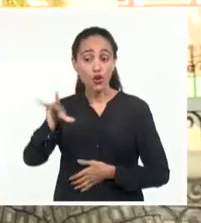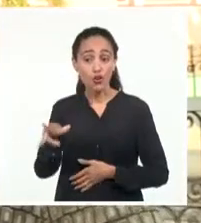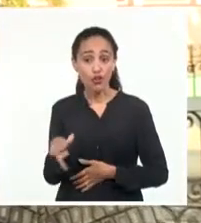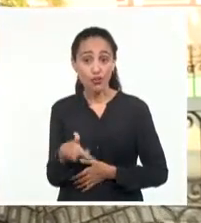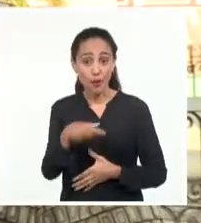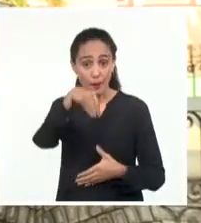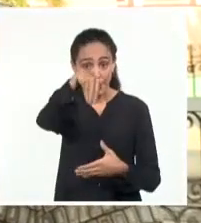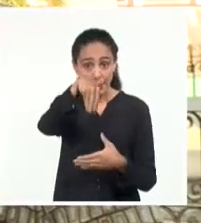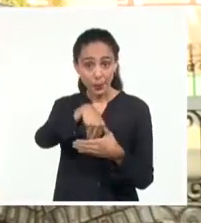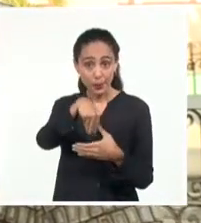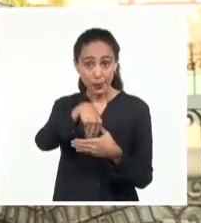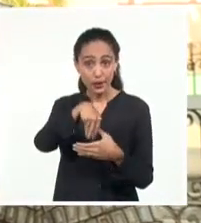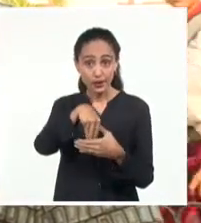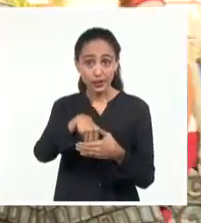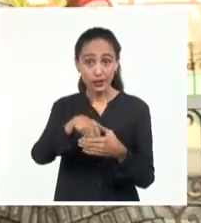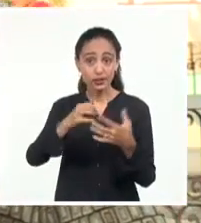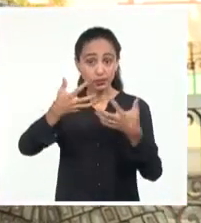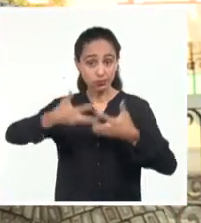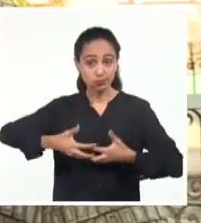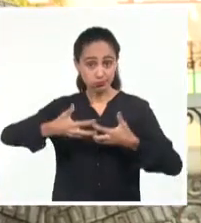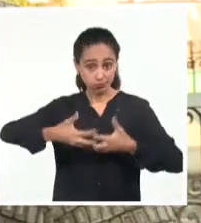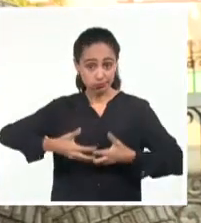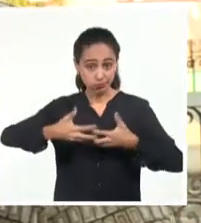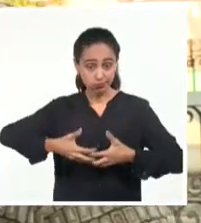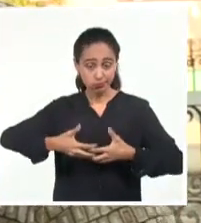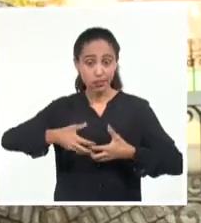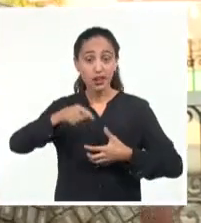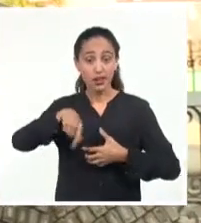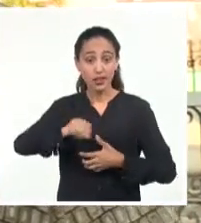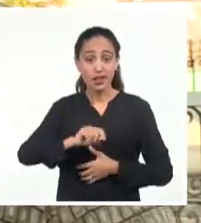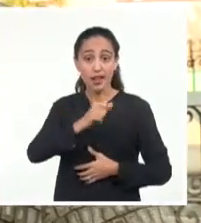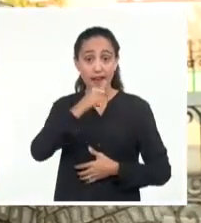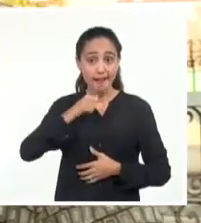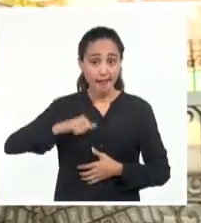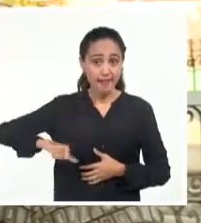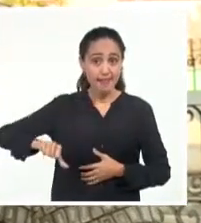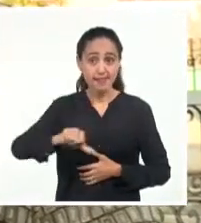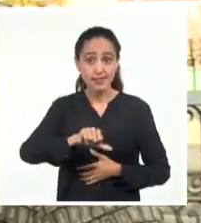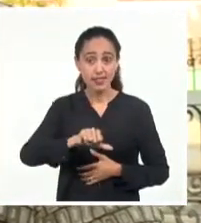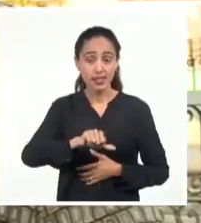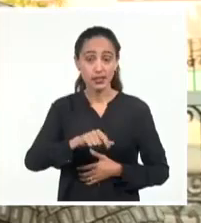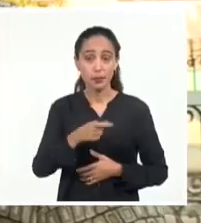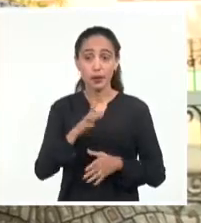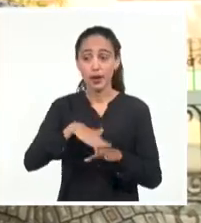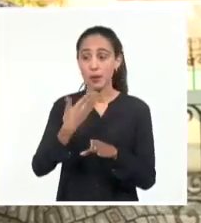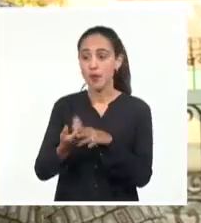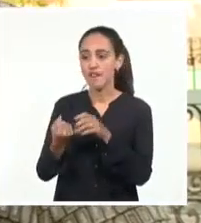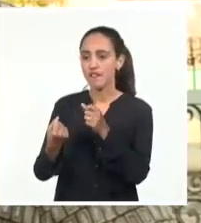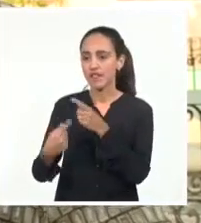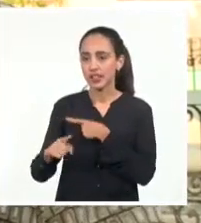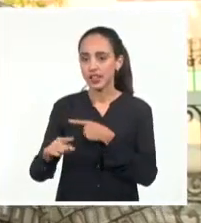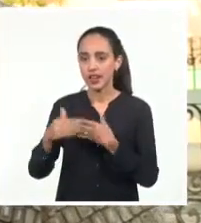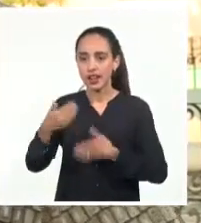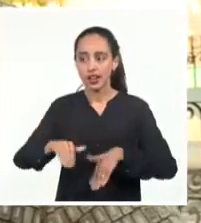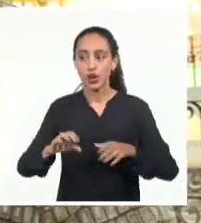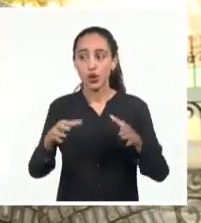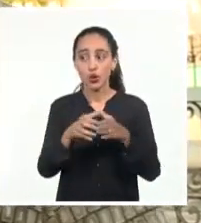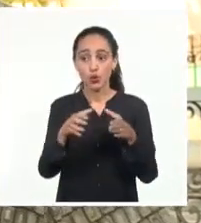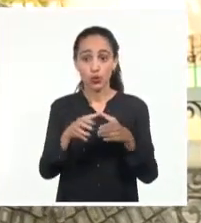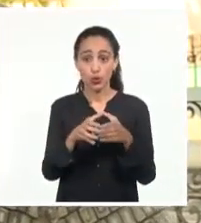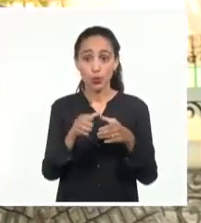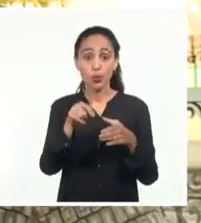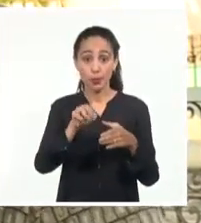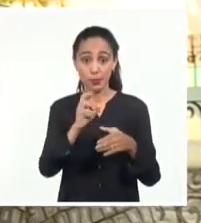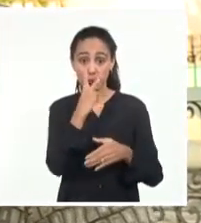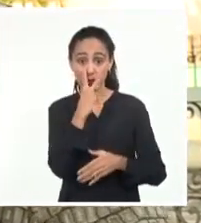dentro del muelle de Jaipón y de la aceitera aceite para revender en la calle. Los grupos de enfrentamiento accionaron a